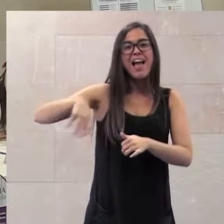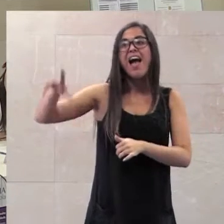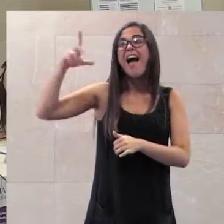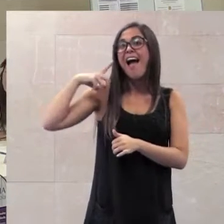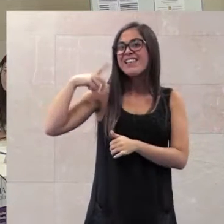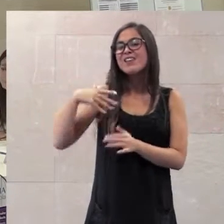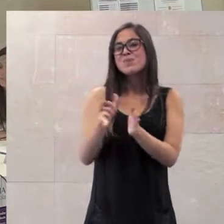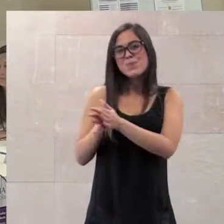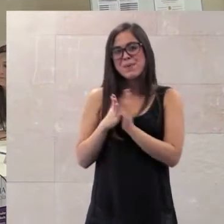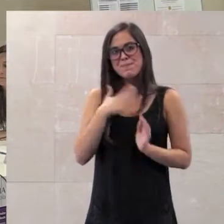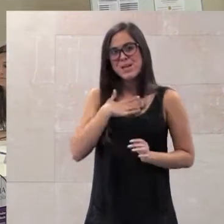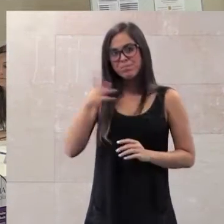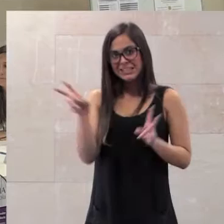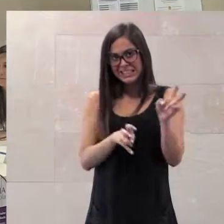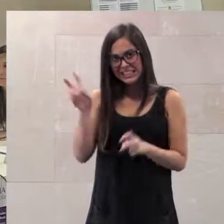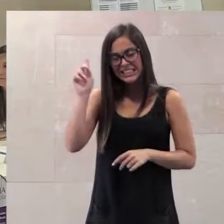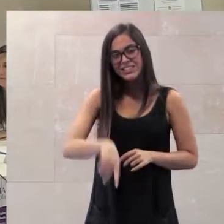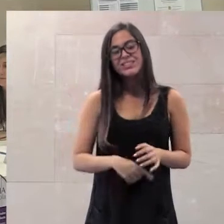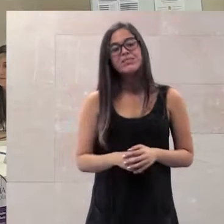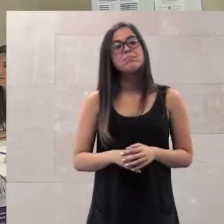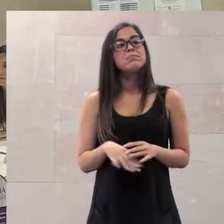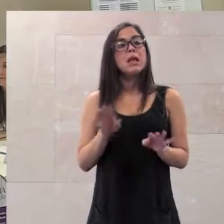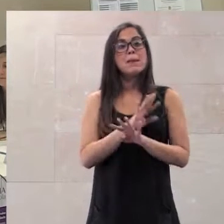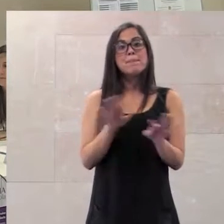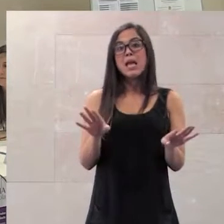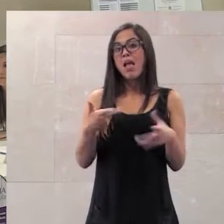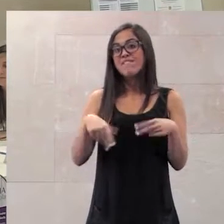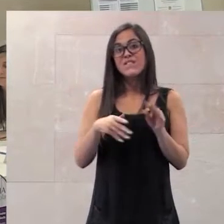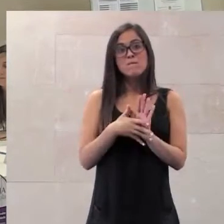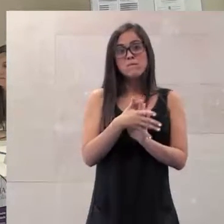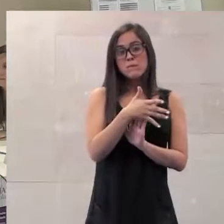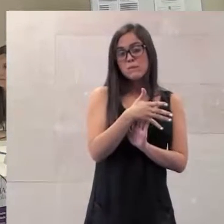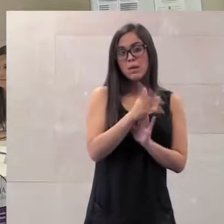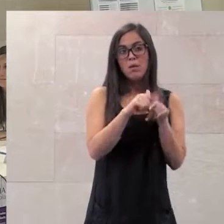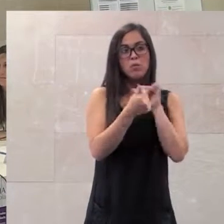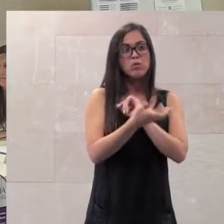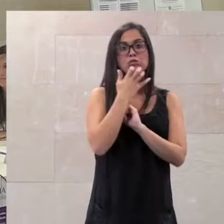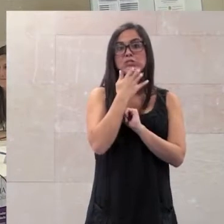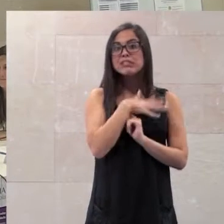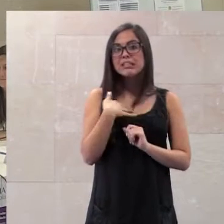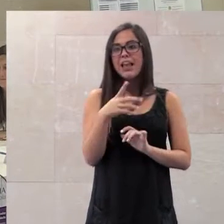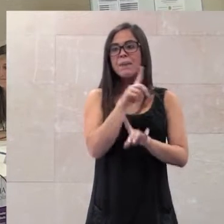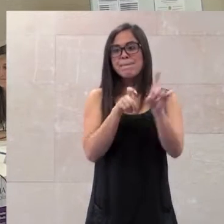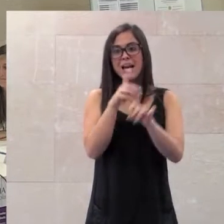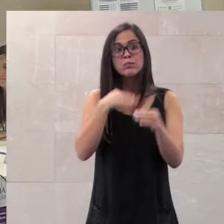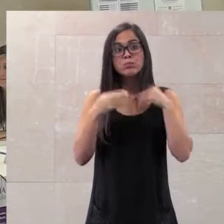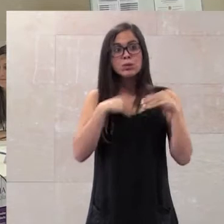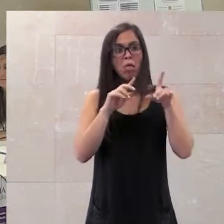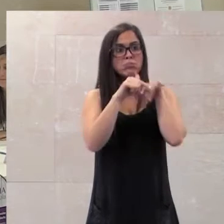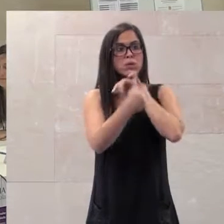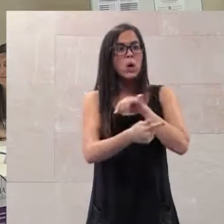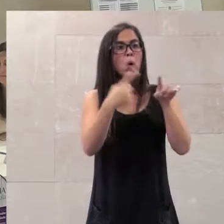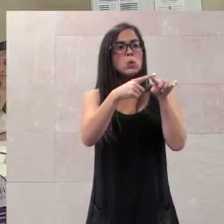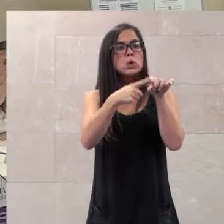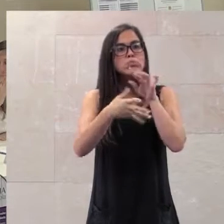las compañeras. Y bueno, y nada, simplemente por terminar, luego si queréis en la ronda de preguntas entramos más al detalle de cosas que